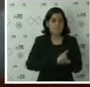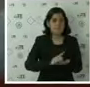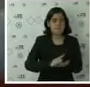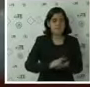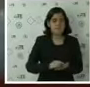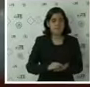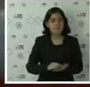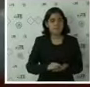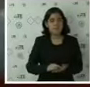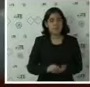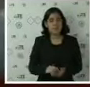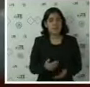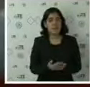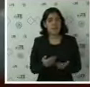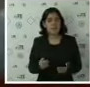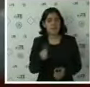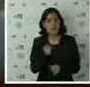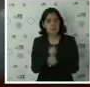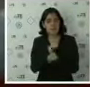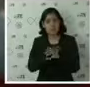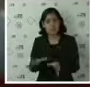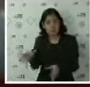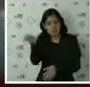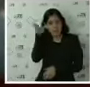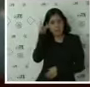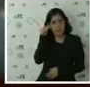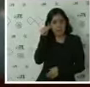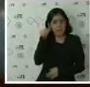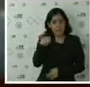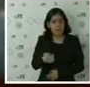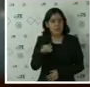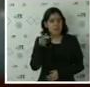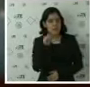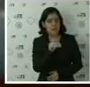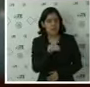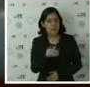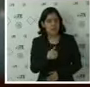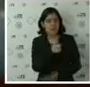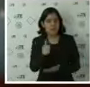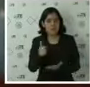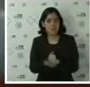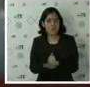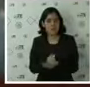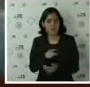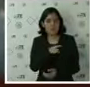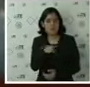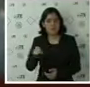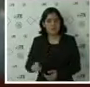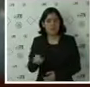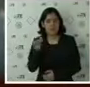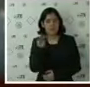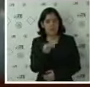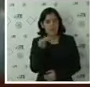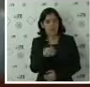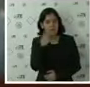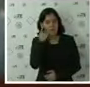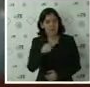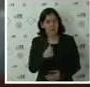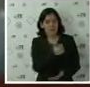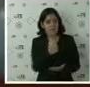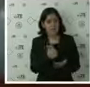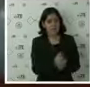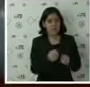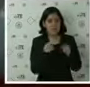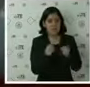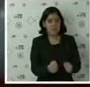infórmense, participan, exijan a las autoridades una ciudad para ustedes, una ciudad justa, una ciudad segura, una